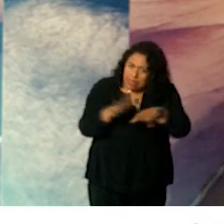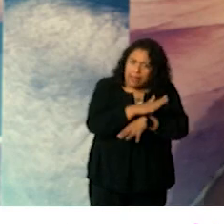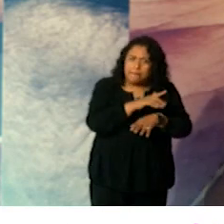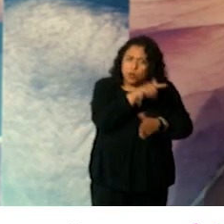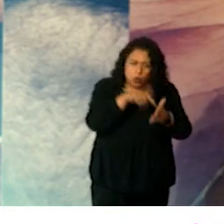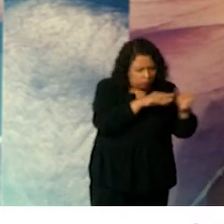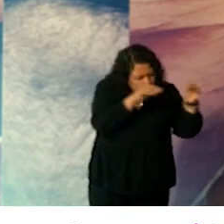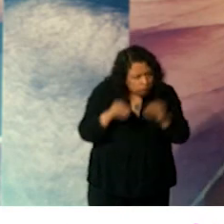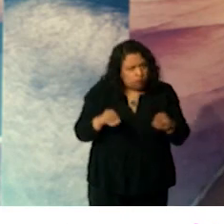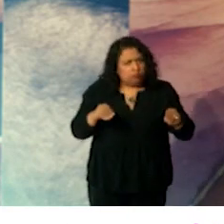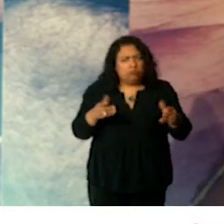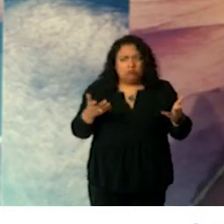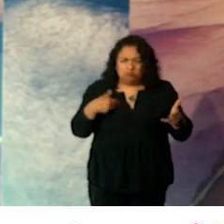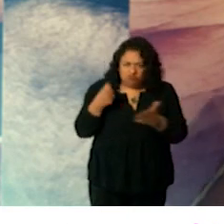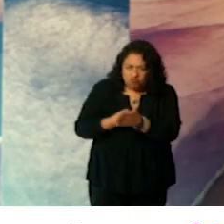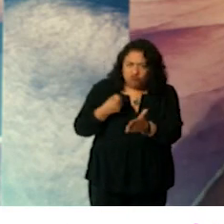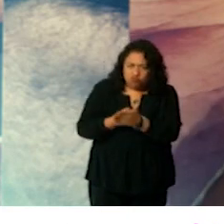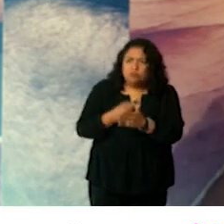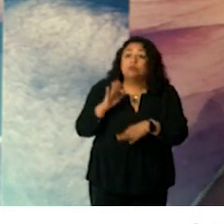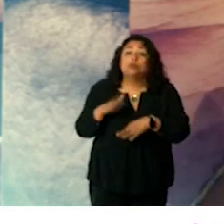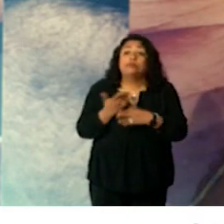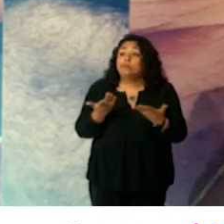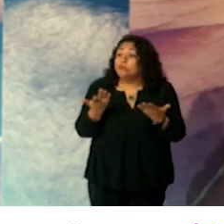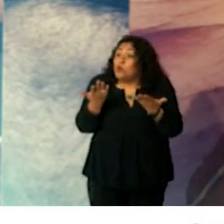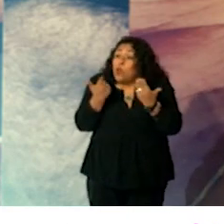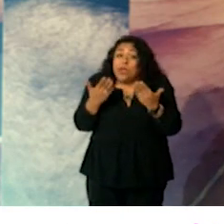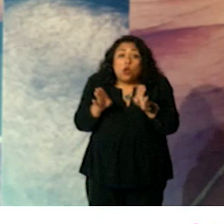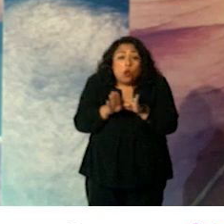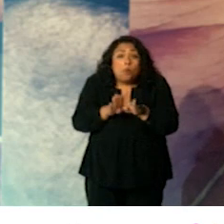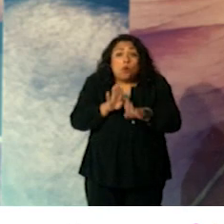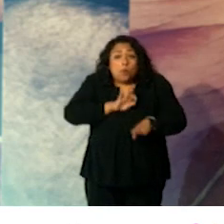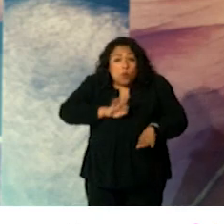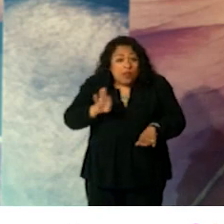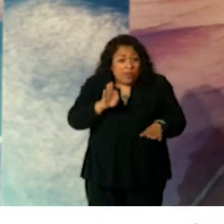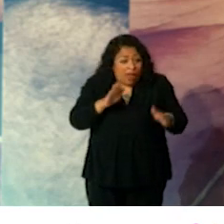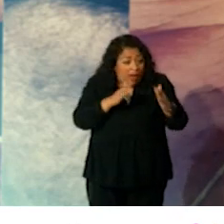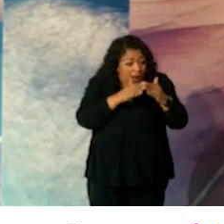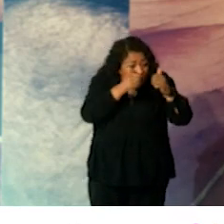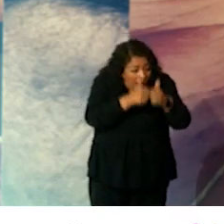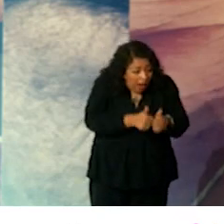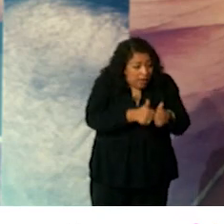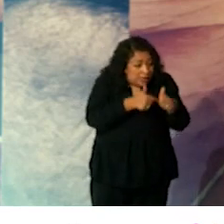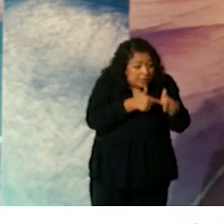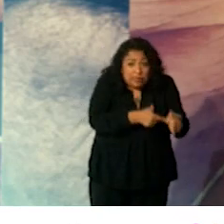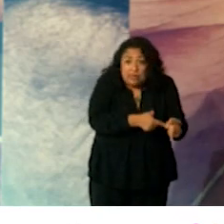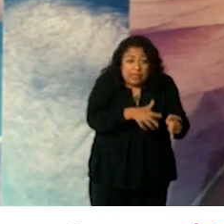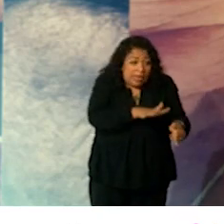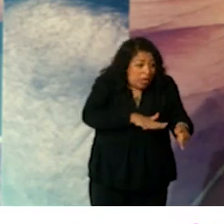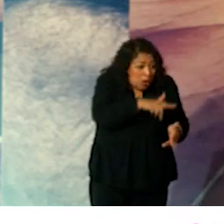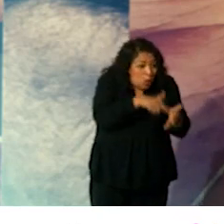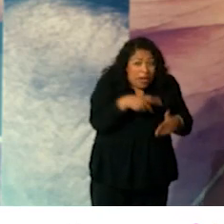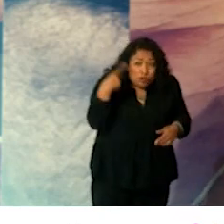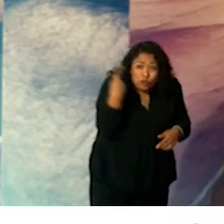reubicación. ¿Por qué? Porque no hay forma de que puedan seguir habitando su territorio. La geografía,